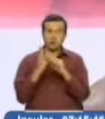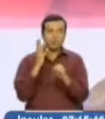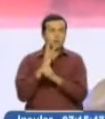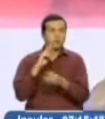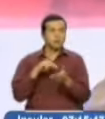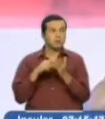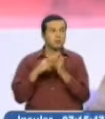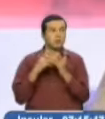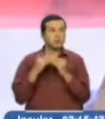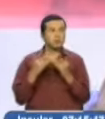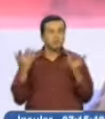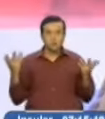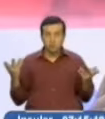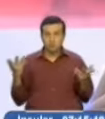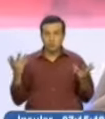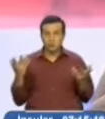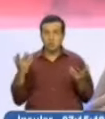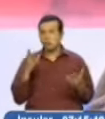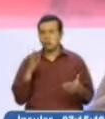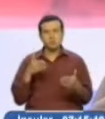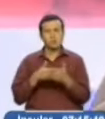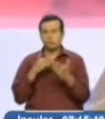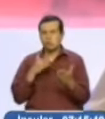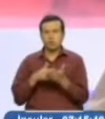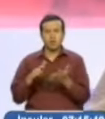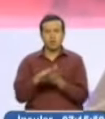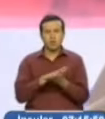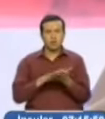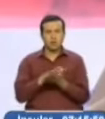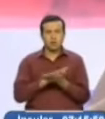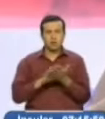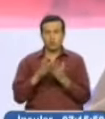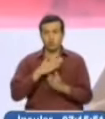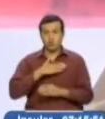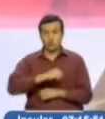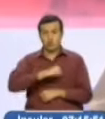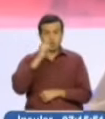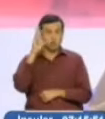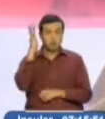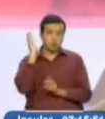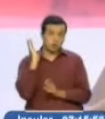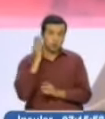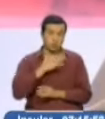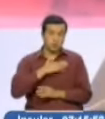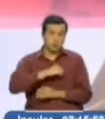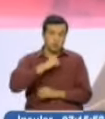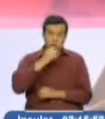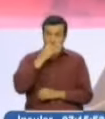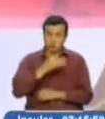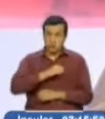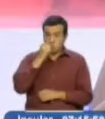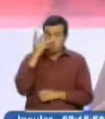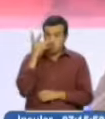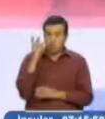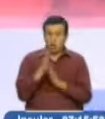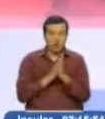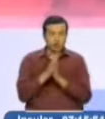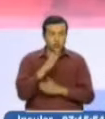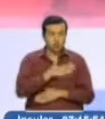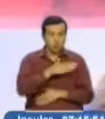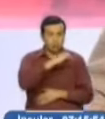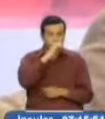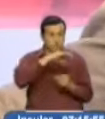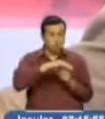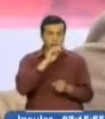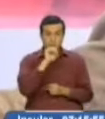Es esta apuesta a la inestabilidad, esta apuesta a si no puedo ganar en las elecciones, si no puedo ganar limpiamente, entonces, es decir, si no puedo ganar como